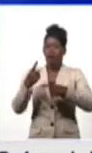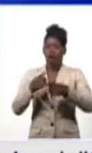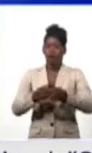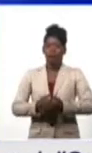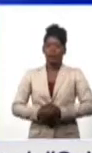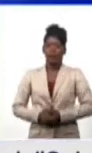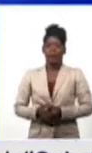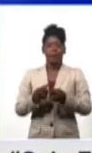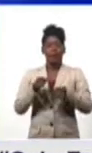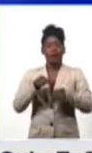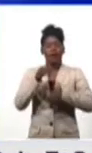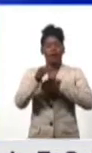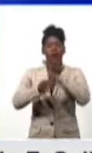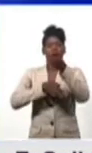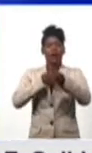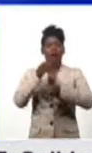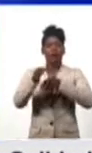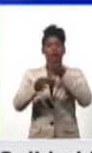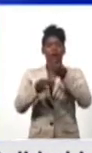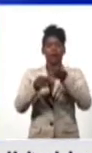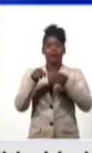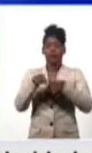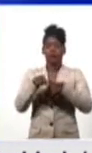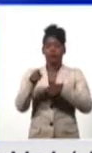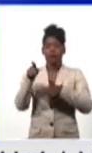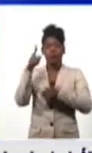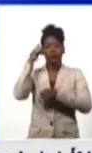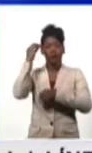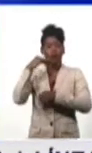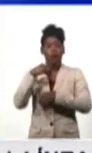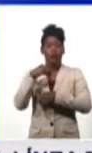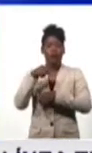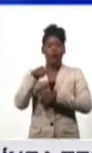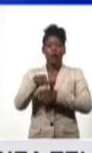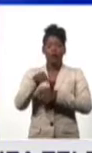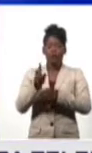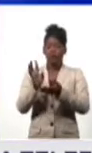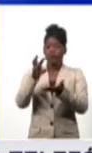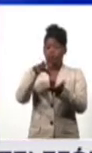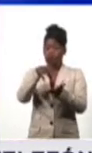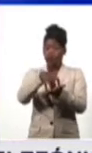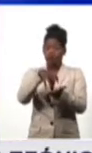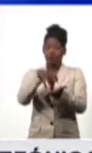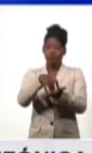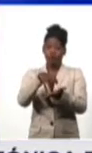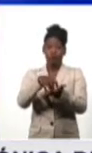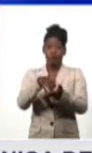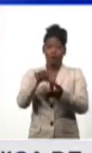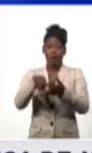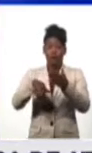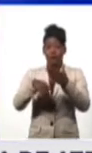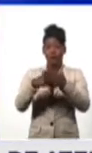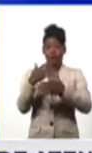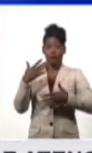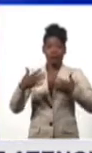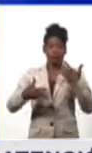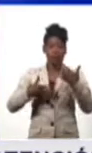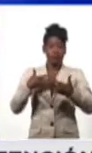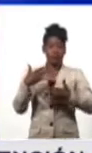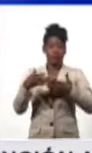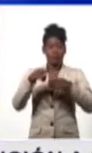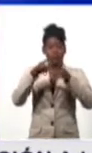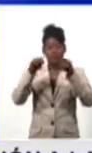segundos, porque también usted conoce que hoy tiene lugar el acto central por el Día del Medio Ambiente en Cuba. Se está celebrando, lo decíamos,